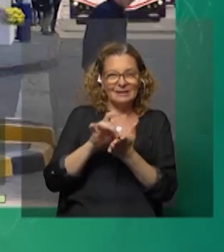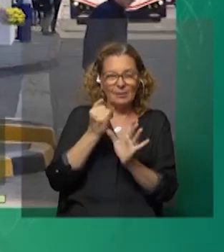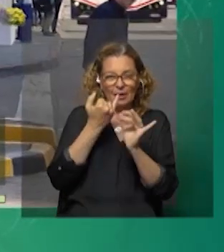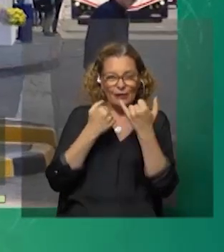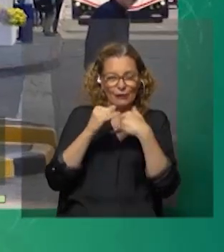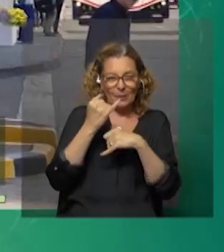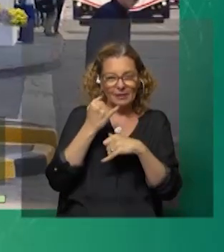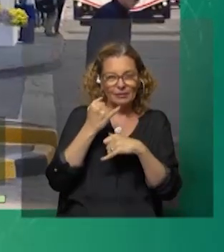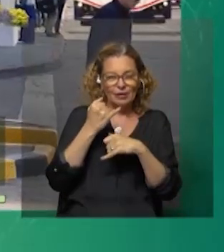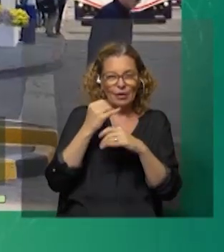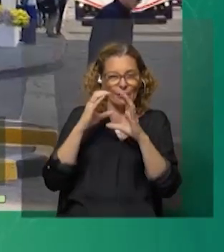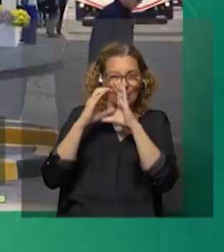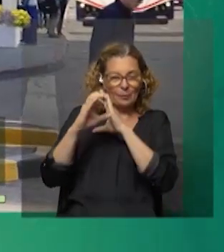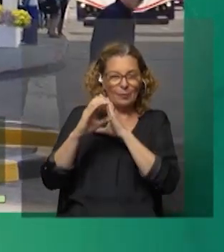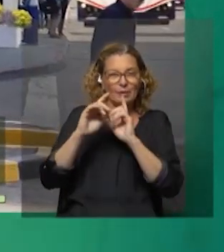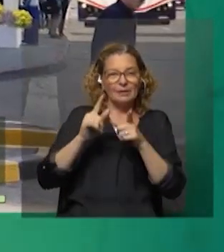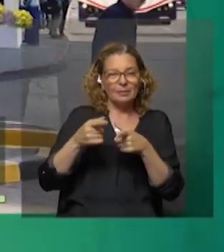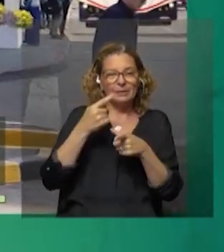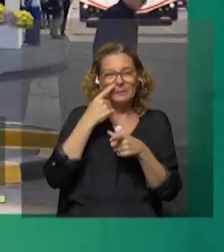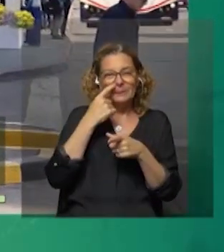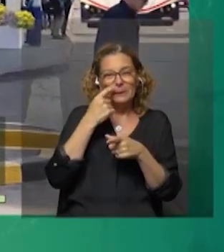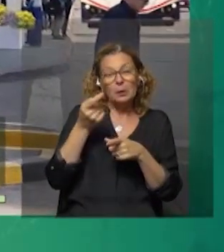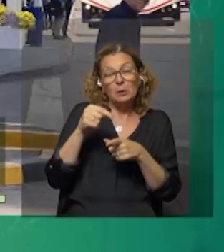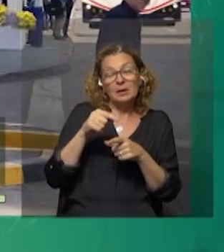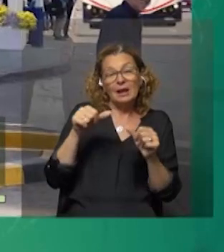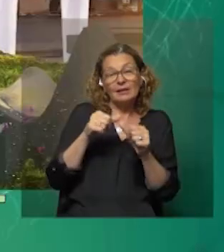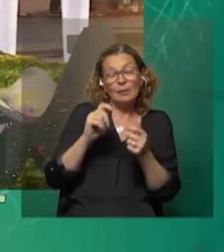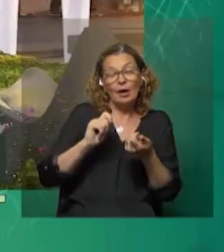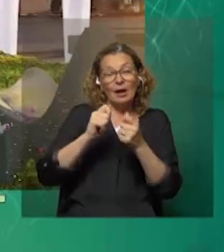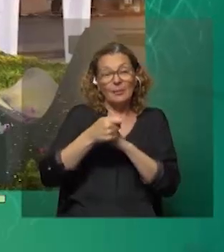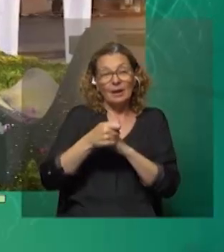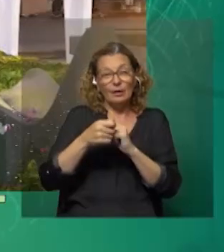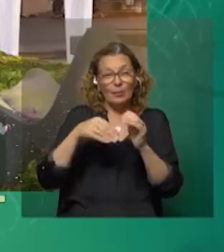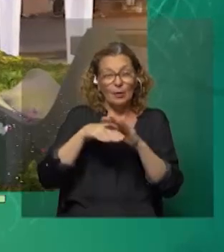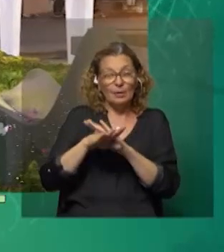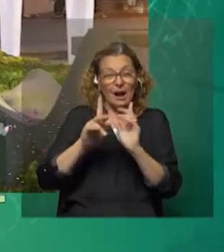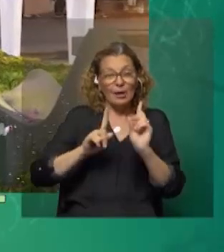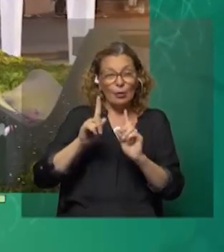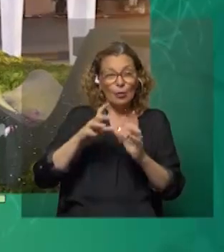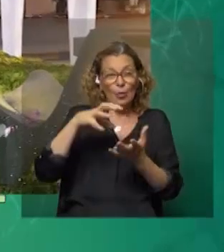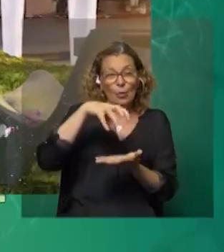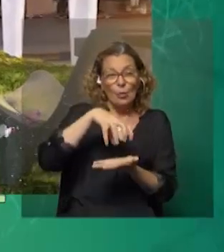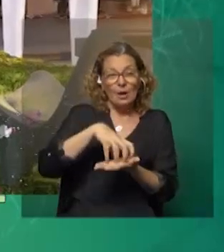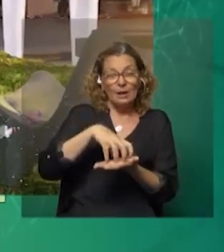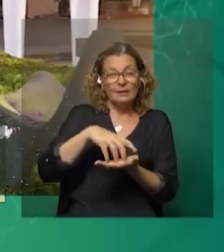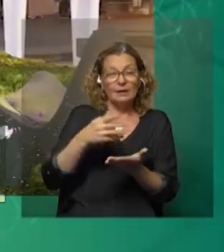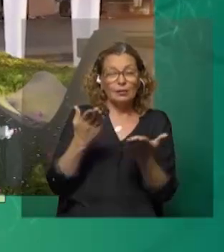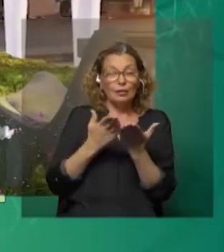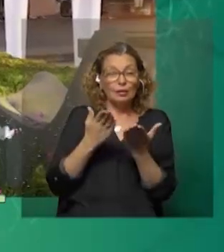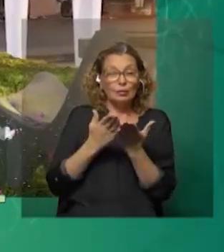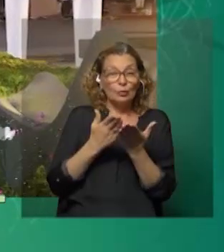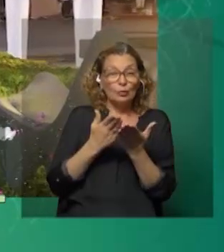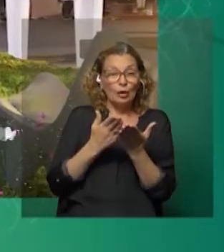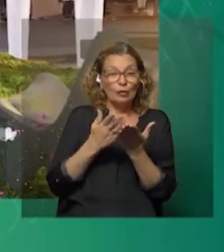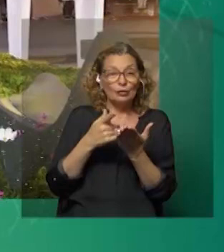vinculado al transporte público Esto es lo que vienen a hacer es esos refugios en algunos lugares que de acuerdo a los estudios de